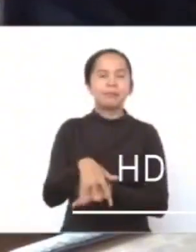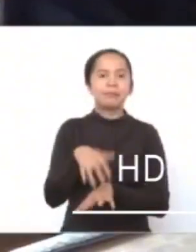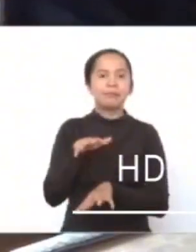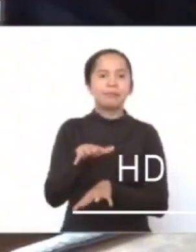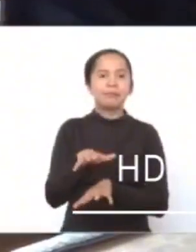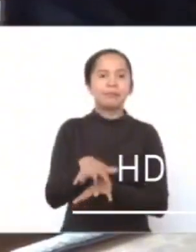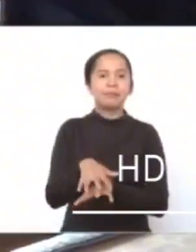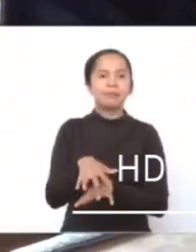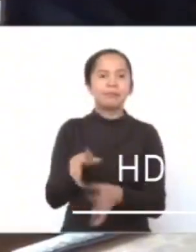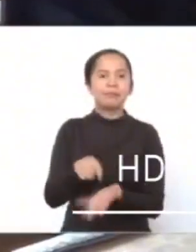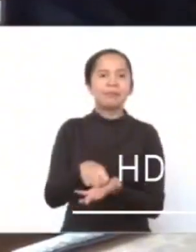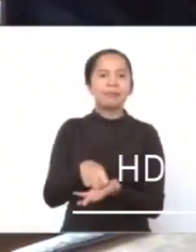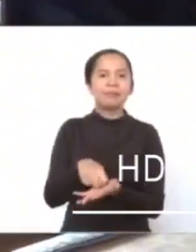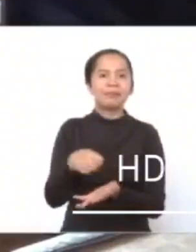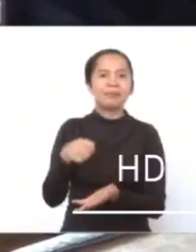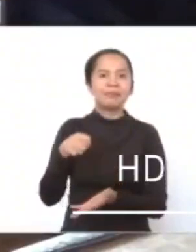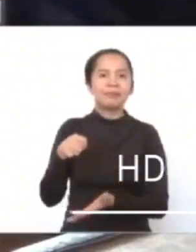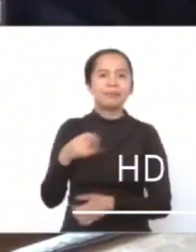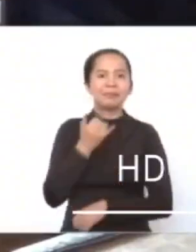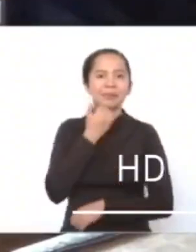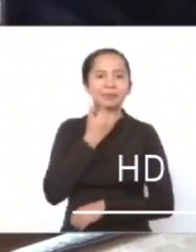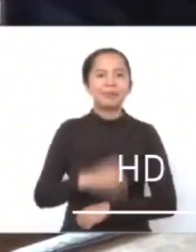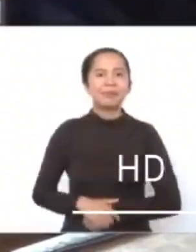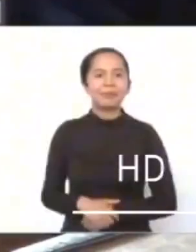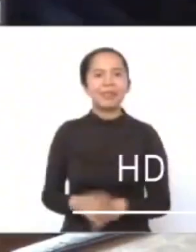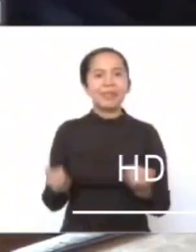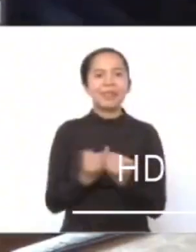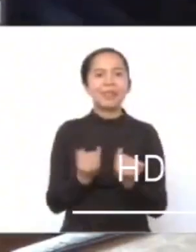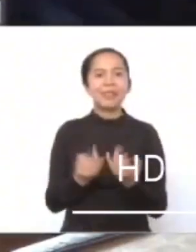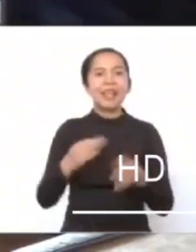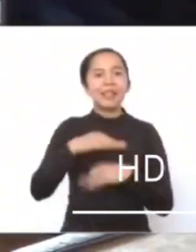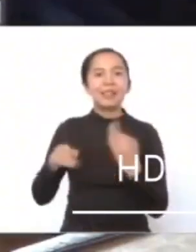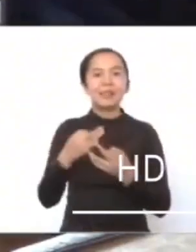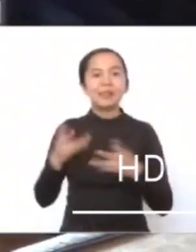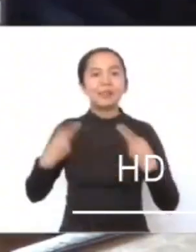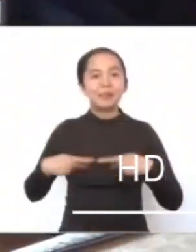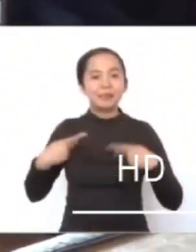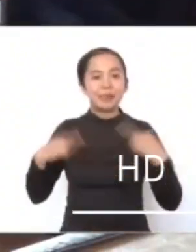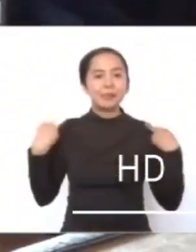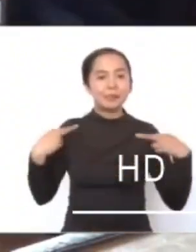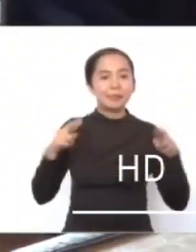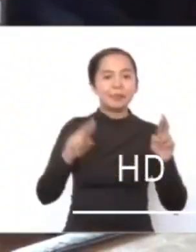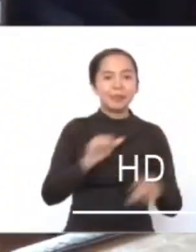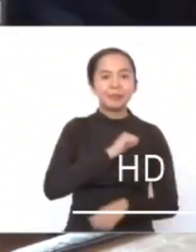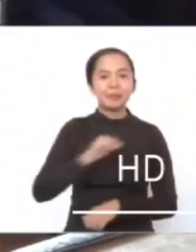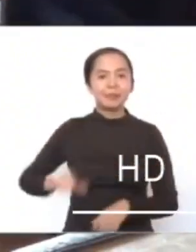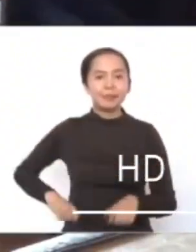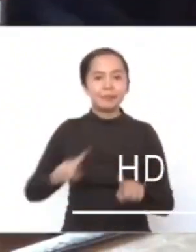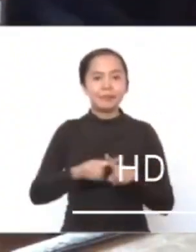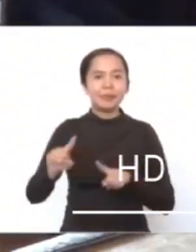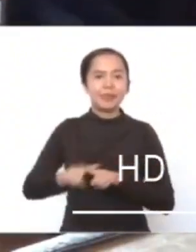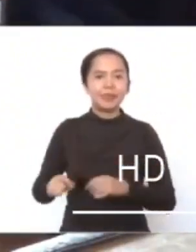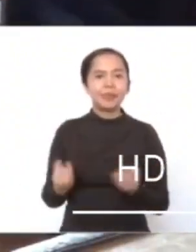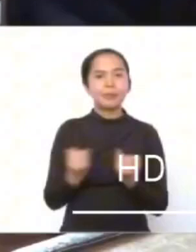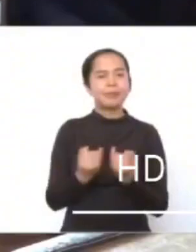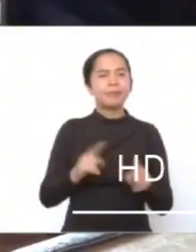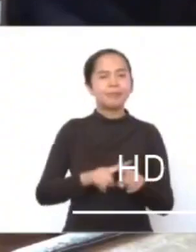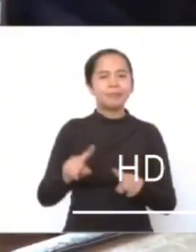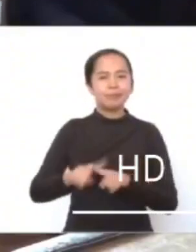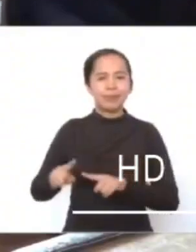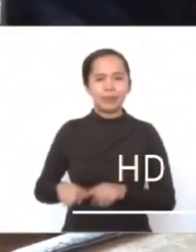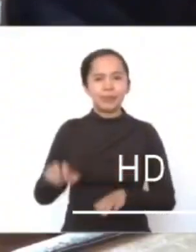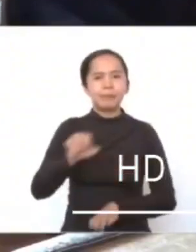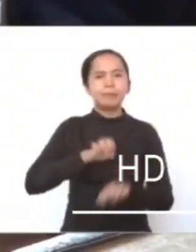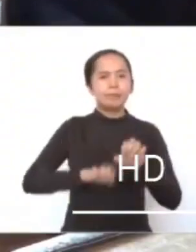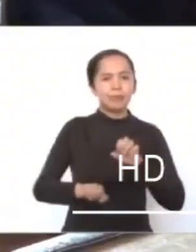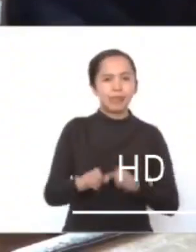Saludamos a las y los representantes de las alcaldías de la Ciudad de México, a las y los representantes del sector académico,